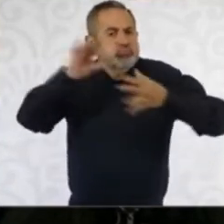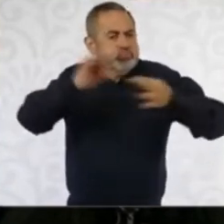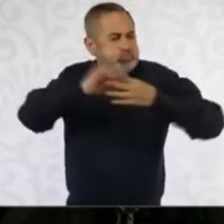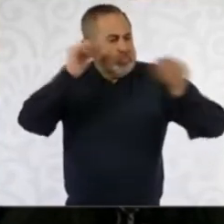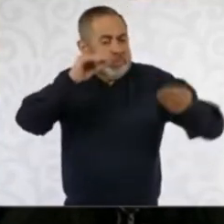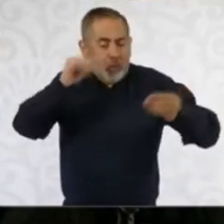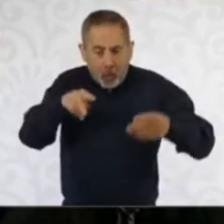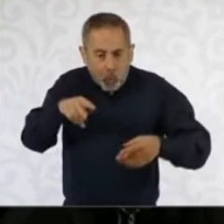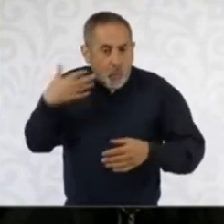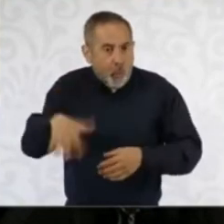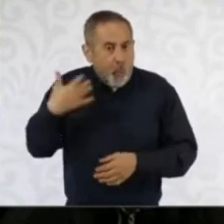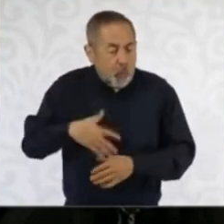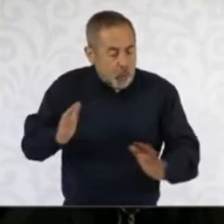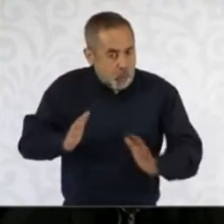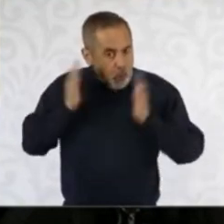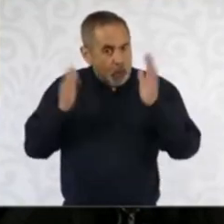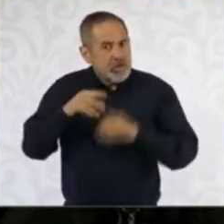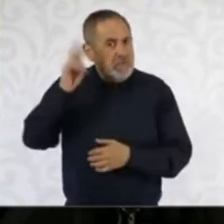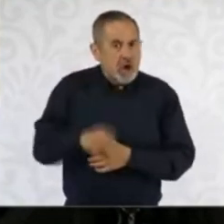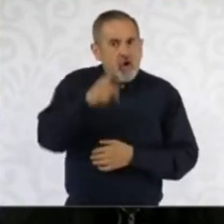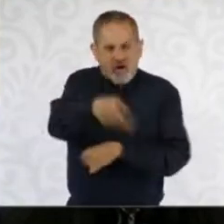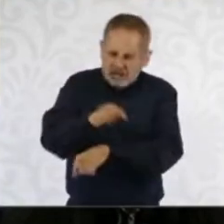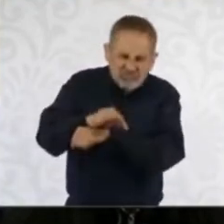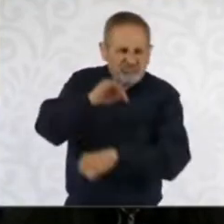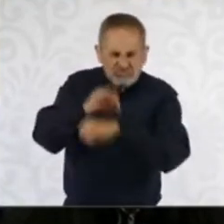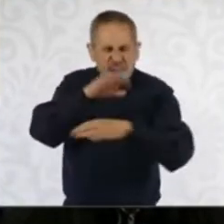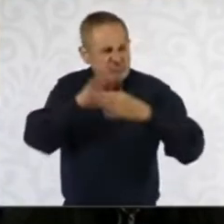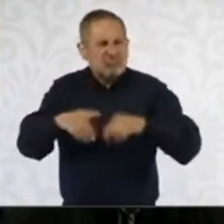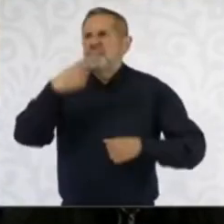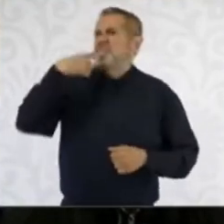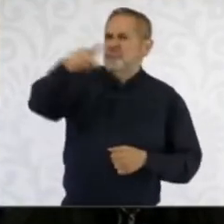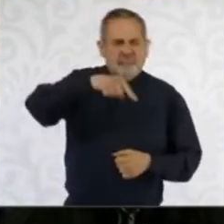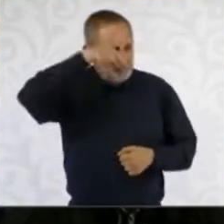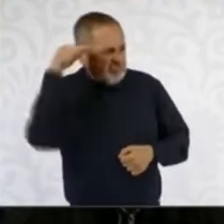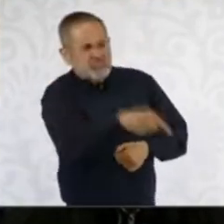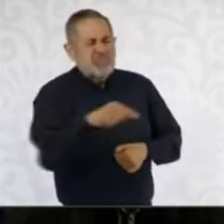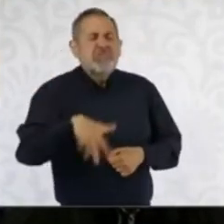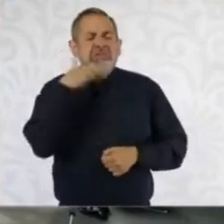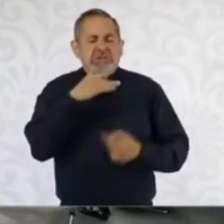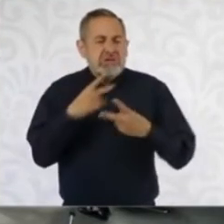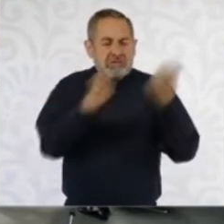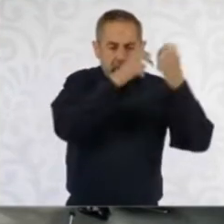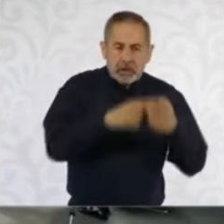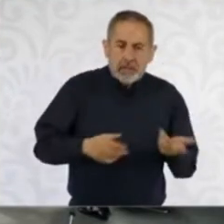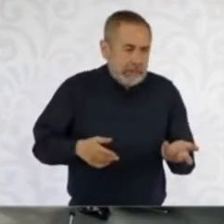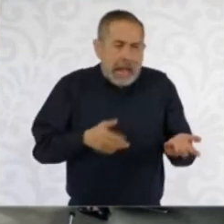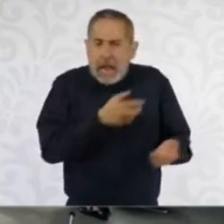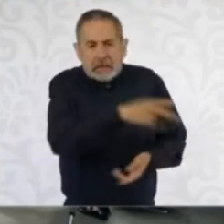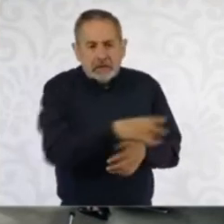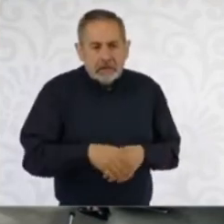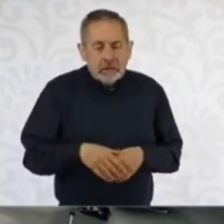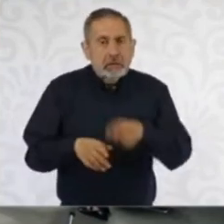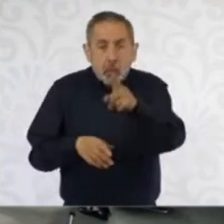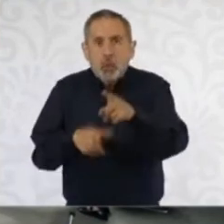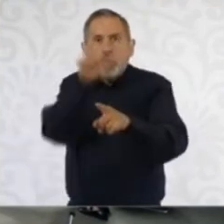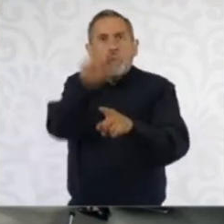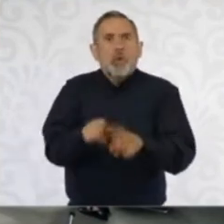también verla a usted pues justo denunciando el fraude electoral, que muchos no quisieran, pues que usted fuera